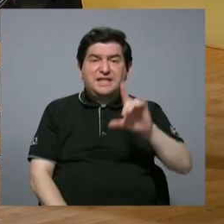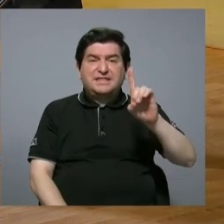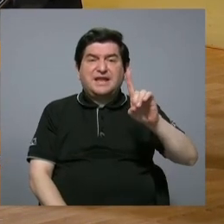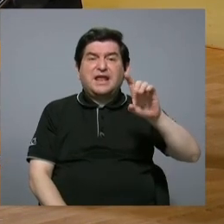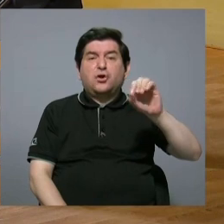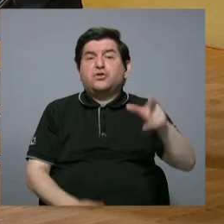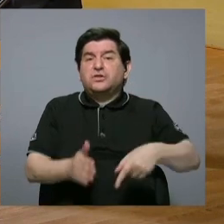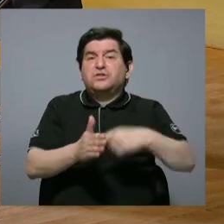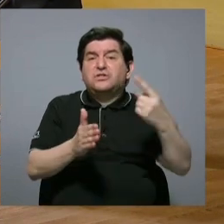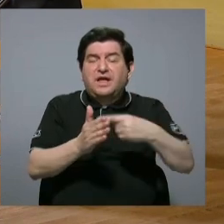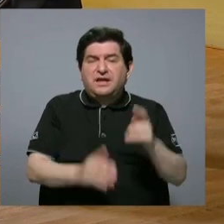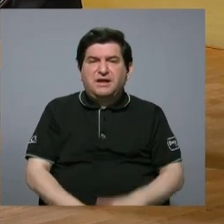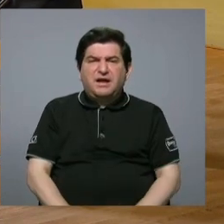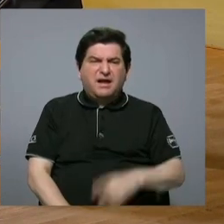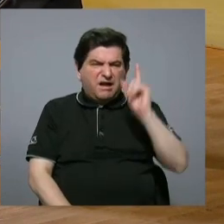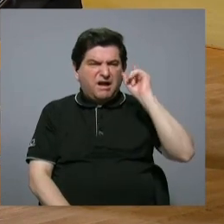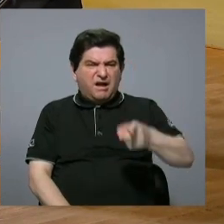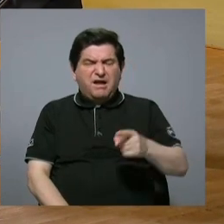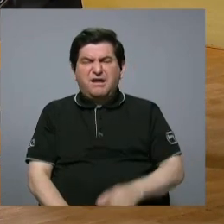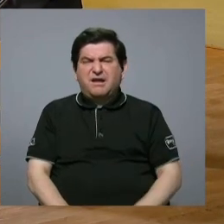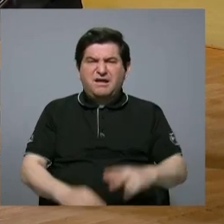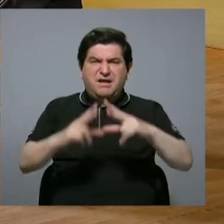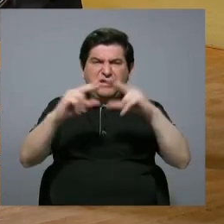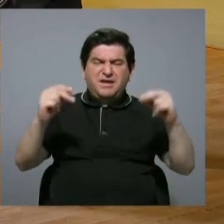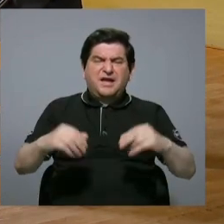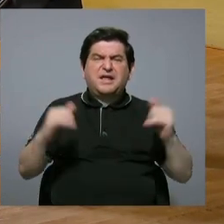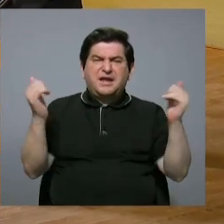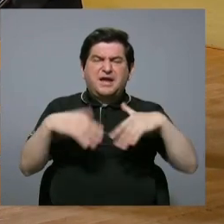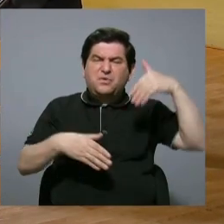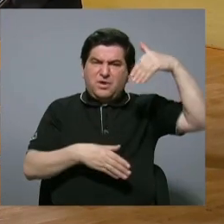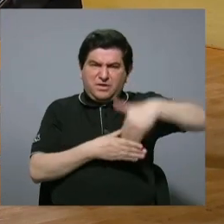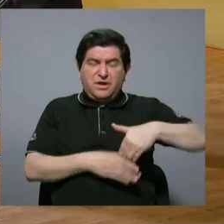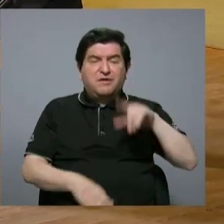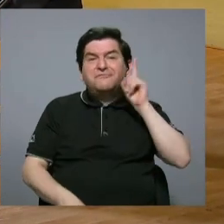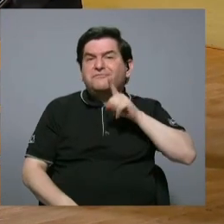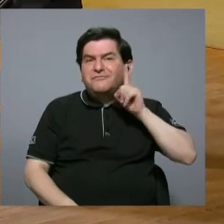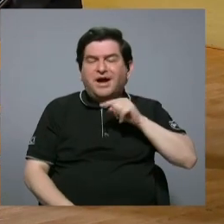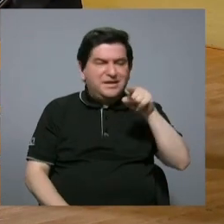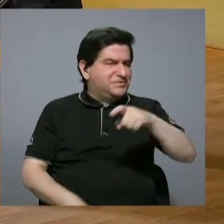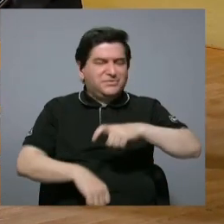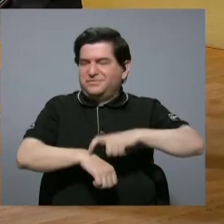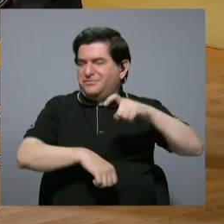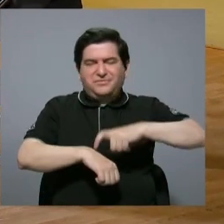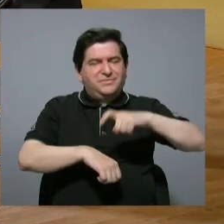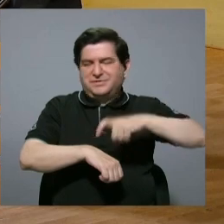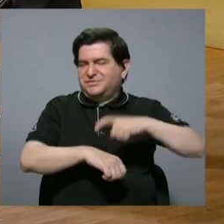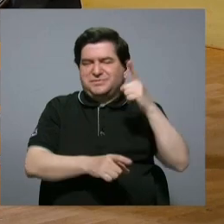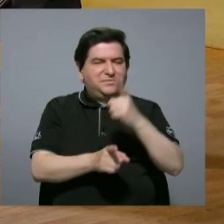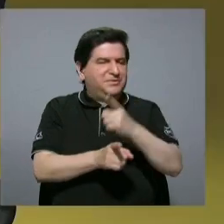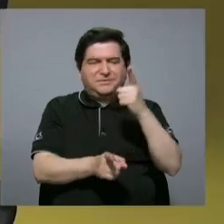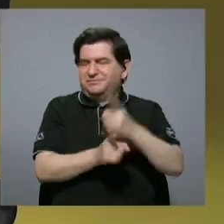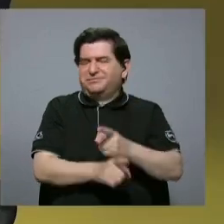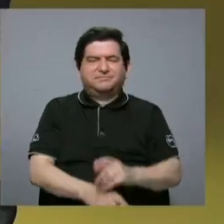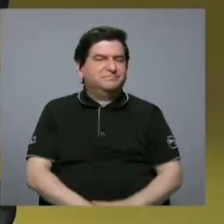cuando, fue impuesto porque Nicaragua estaba en guerra civil, lo cual es falso, no estaba Nicaragua en guerra